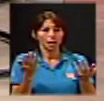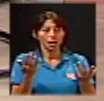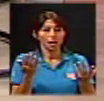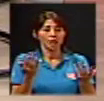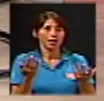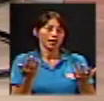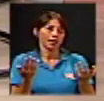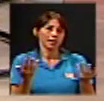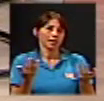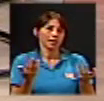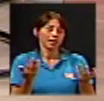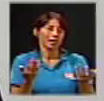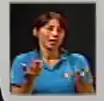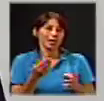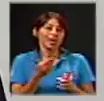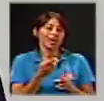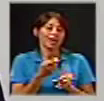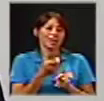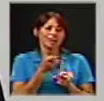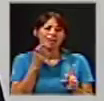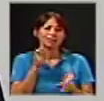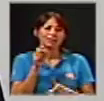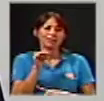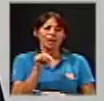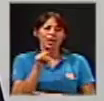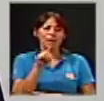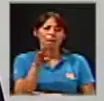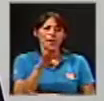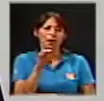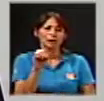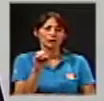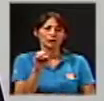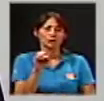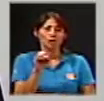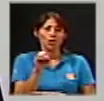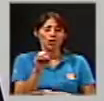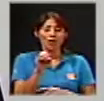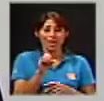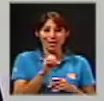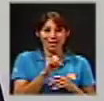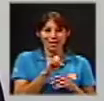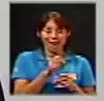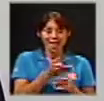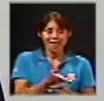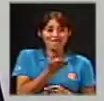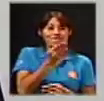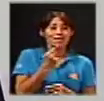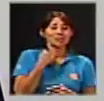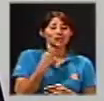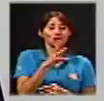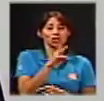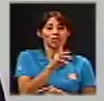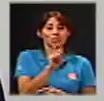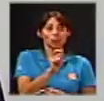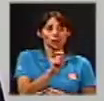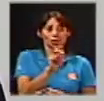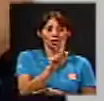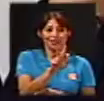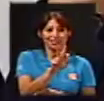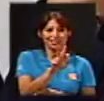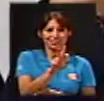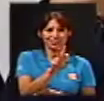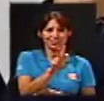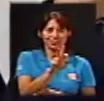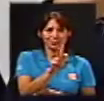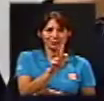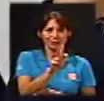El viajar desde el marzo de inflación de 6.3 hasta lo que quedó